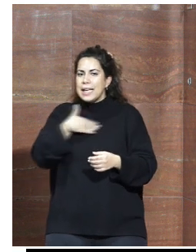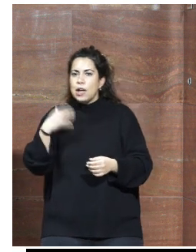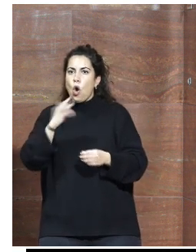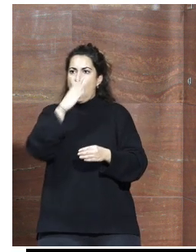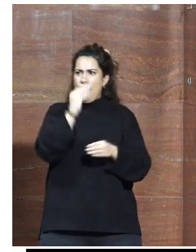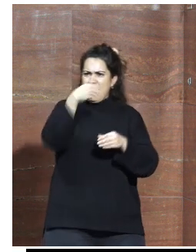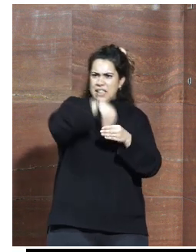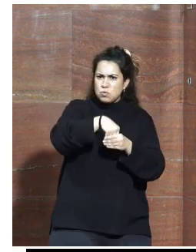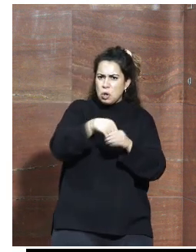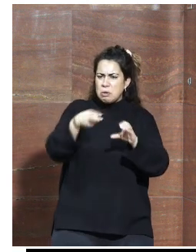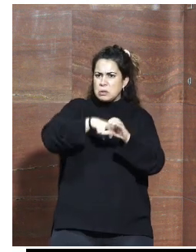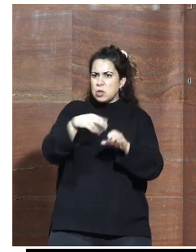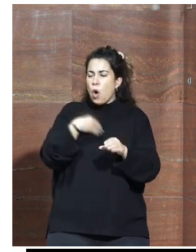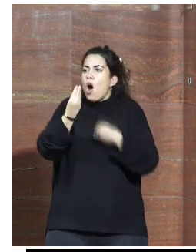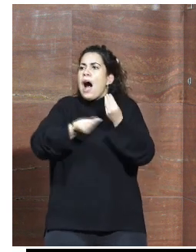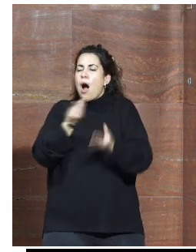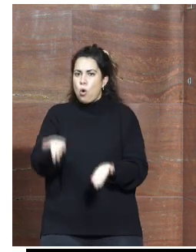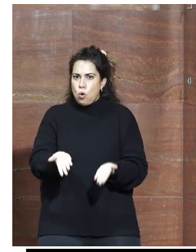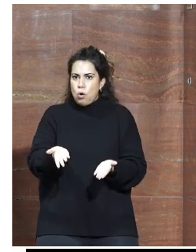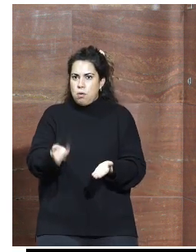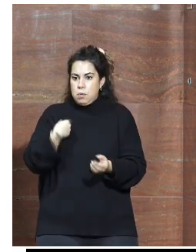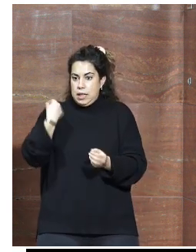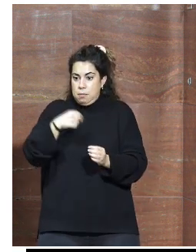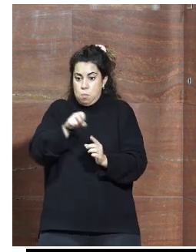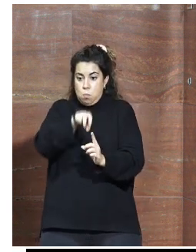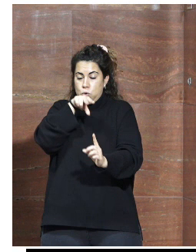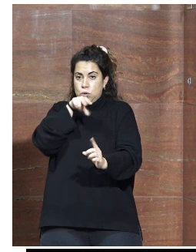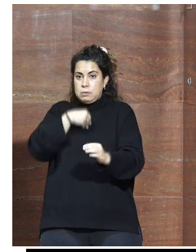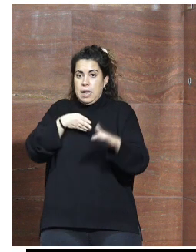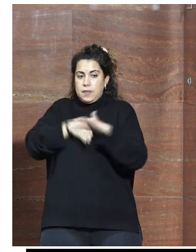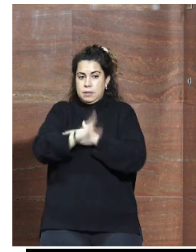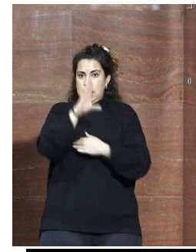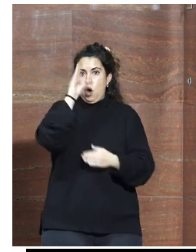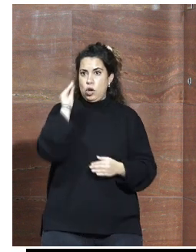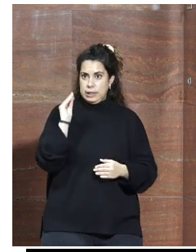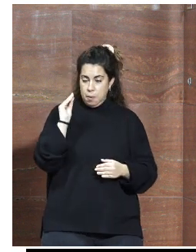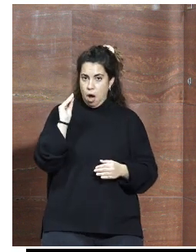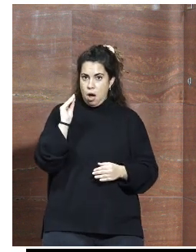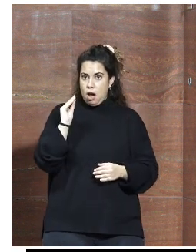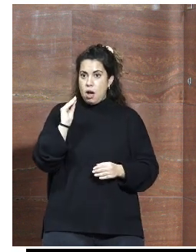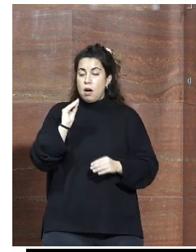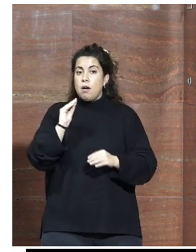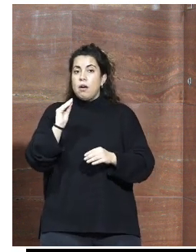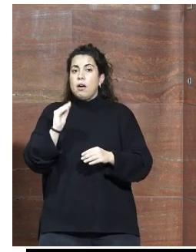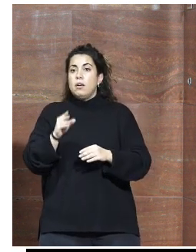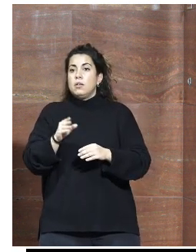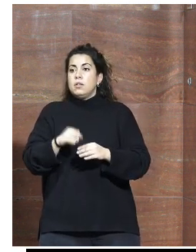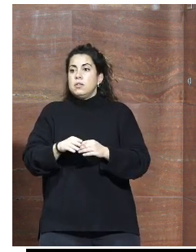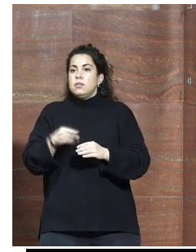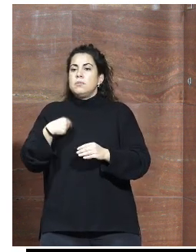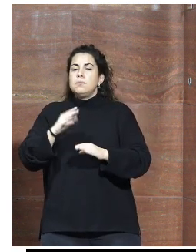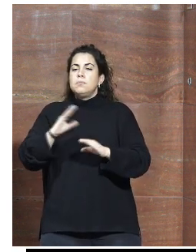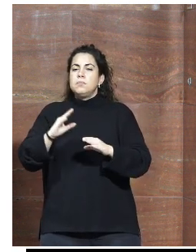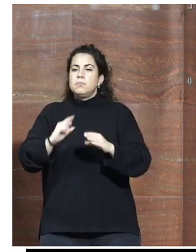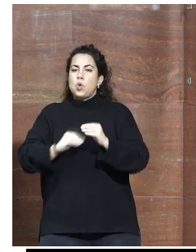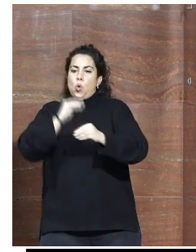sea, ¿cómo los voy a utilizar? Y todo eso hay que analizarlo desde el punto de vista de la accesibilidad cognitiva, no solamente desde el punto de vista de la utilización